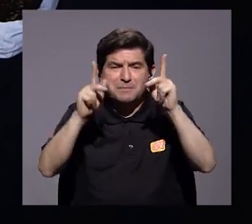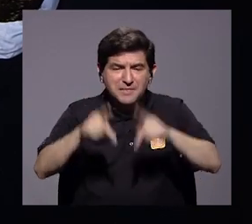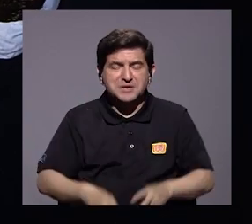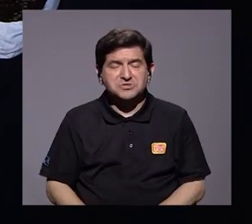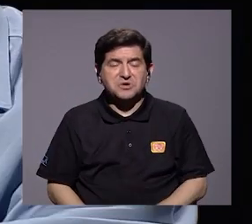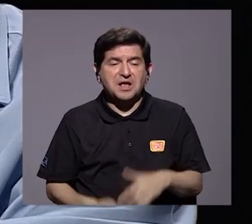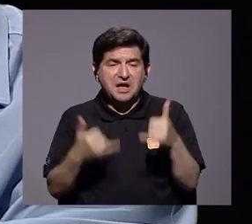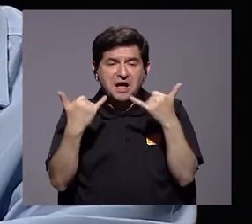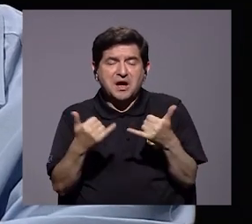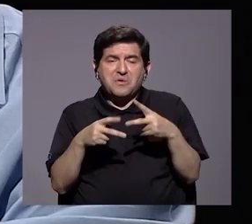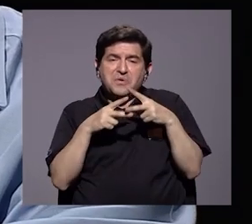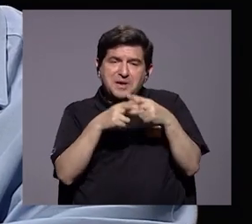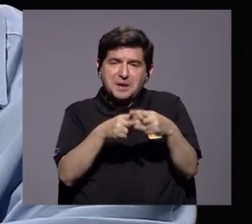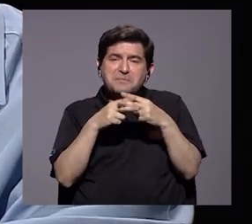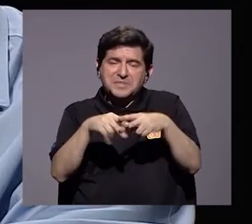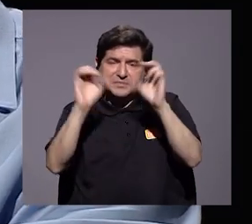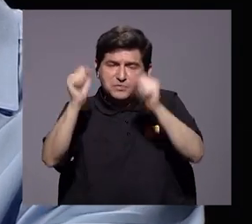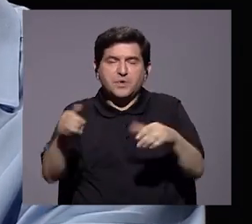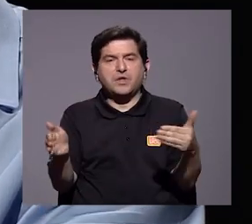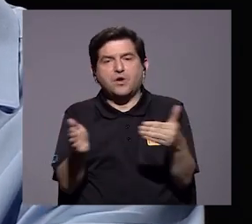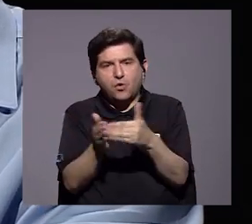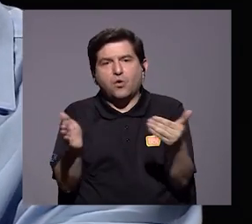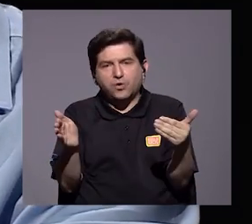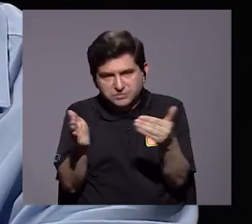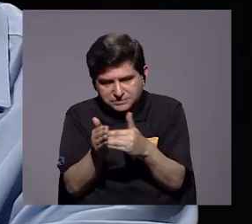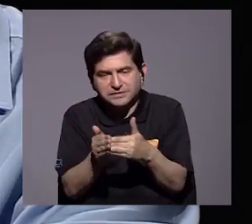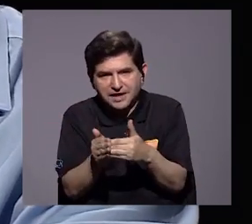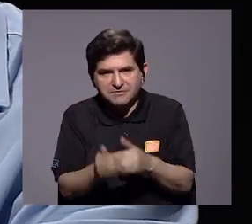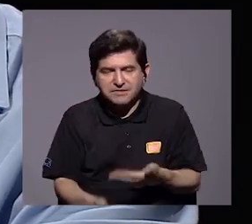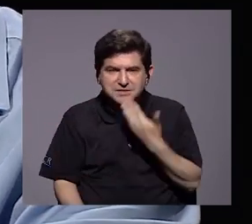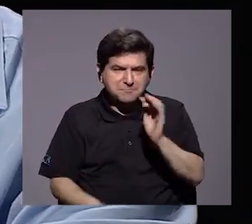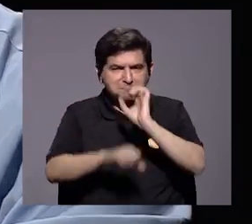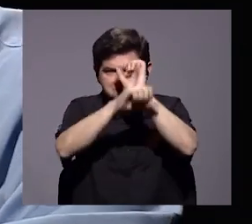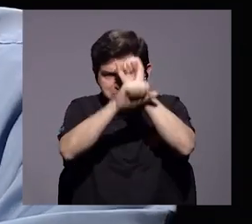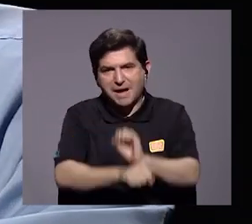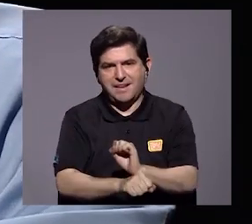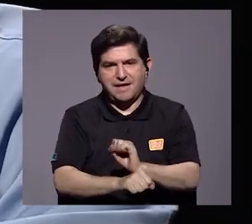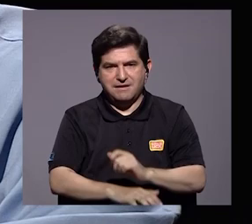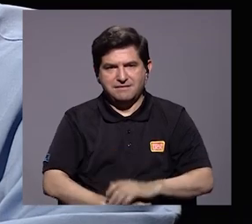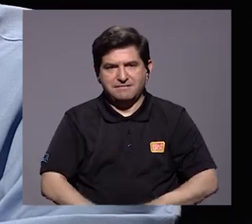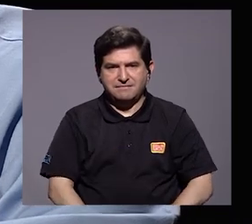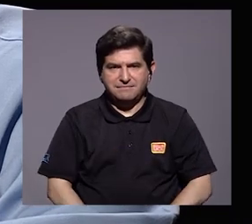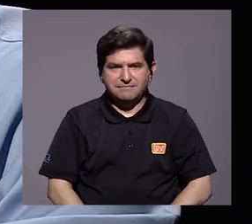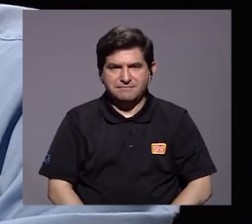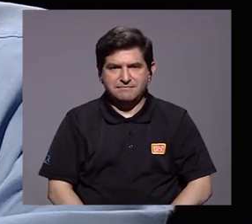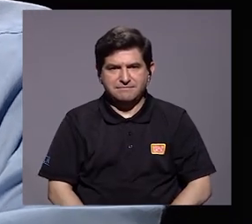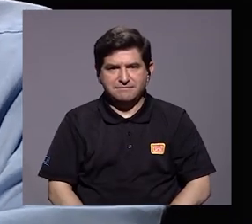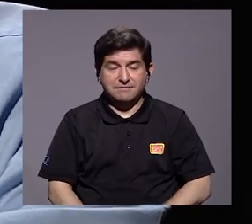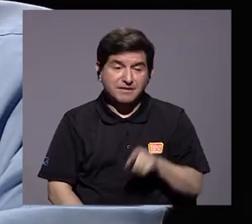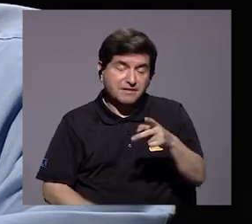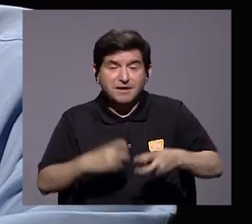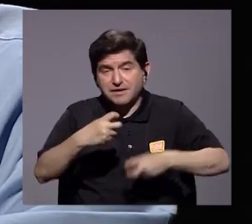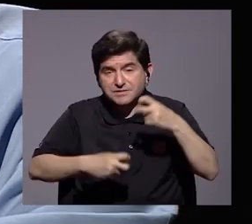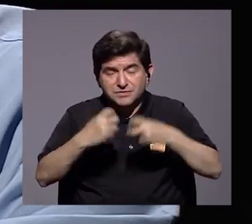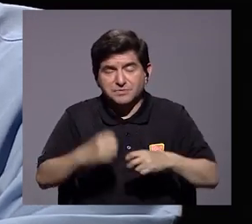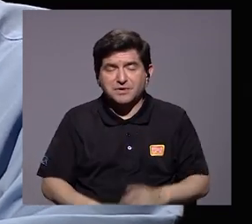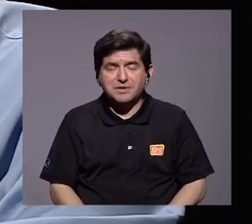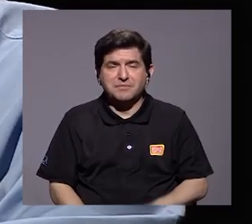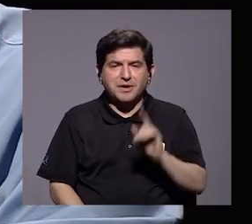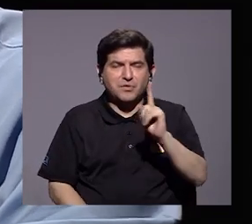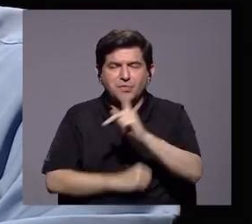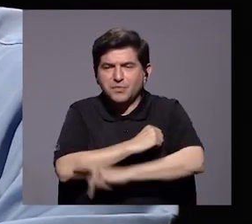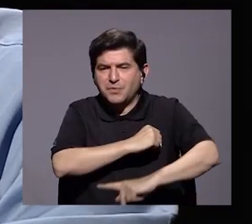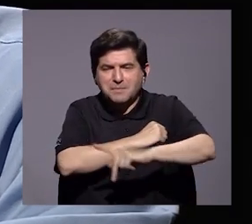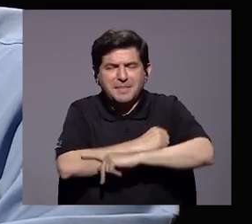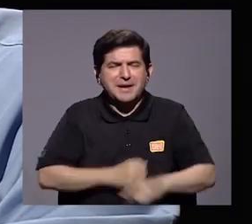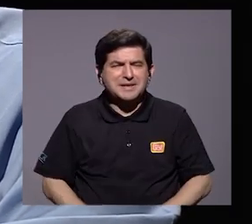a ser sujeto de crédito por un tiempo hasta que vuelva a repetir sus malas costumbres y esto es un problema un país con una pésima